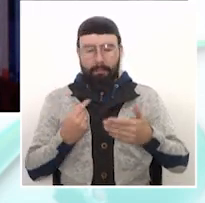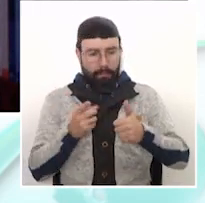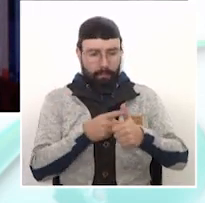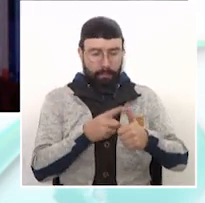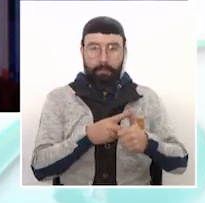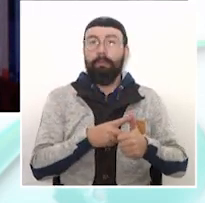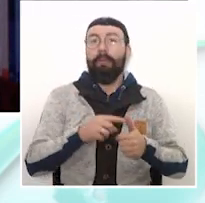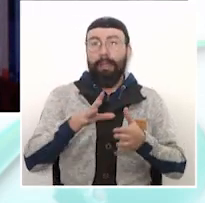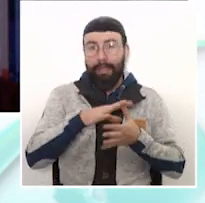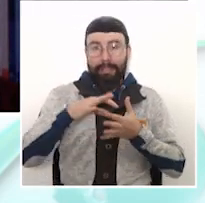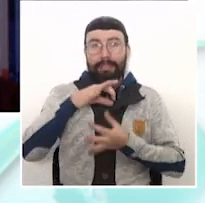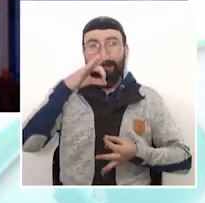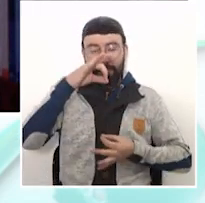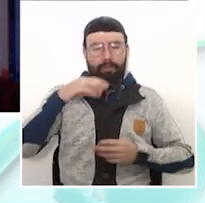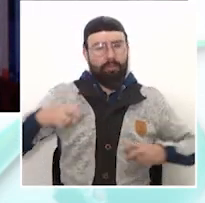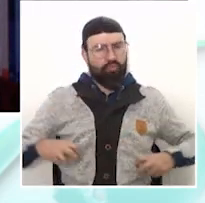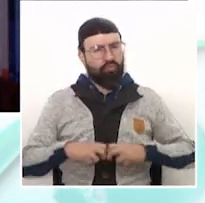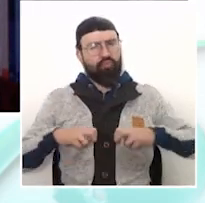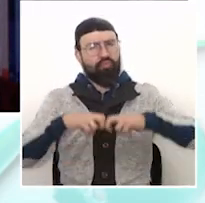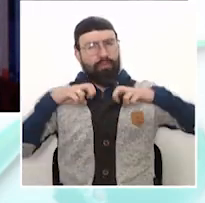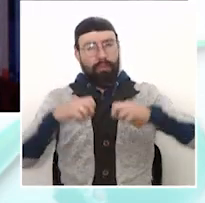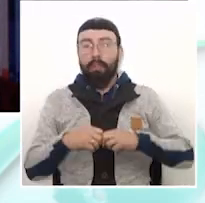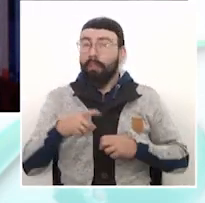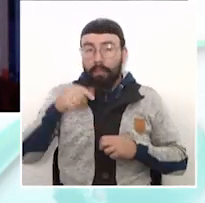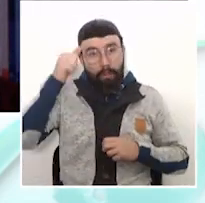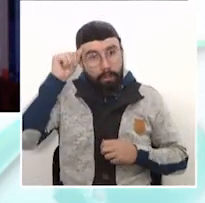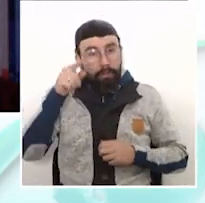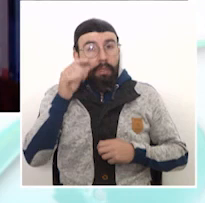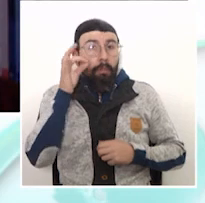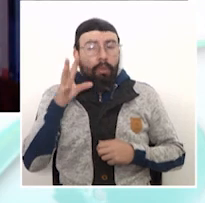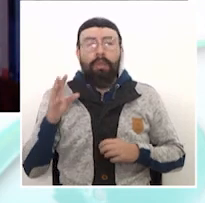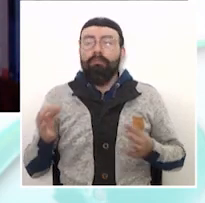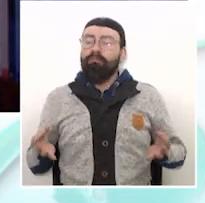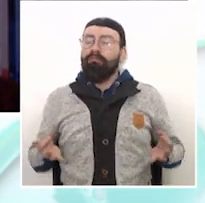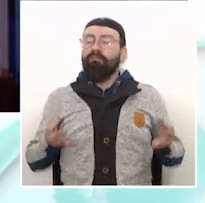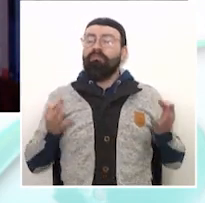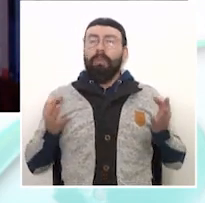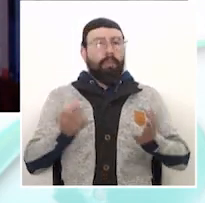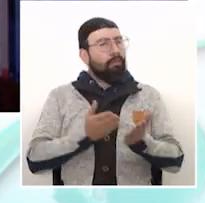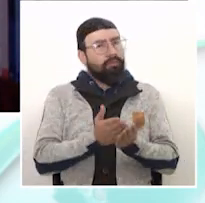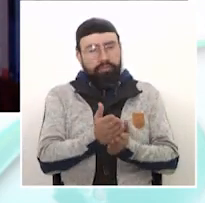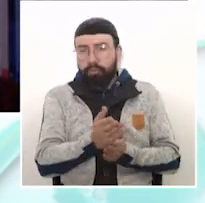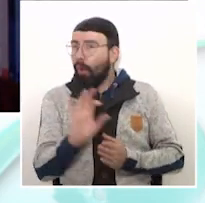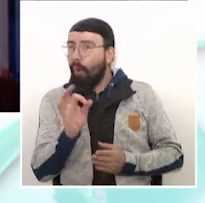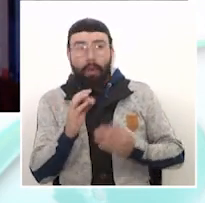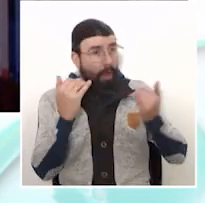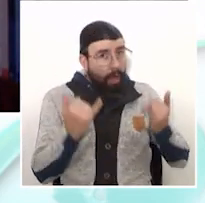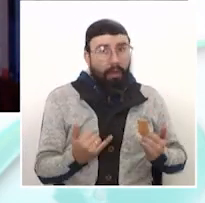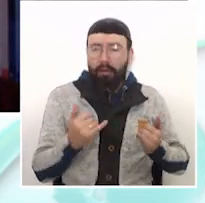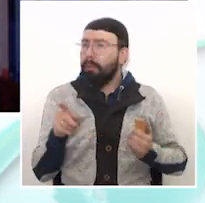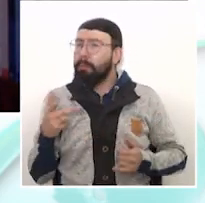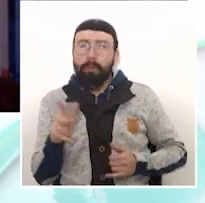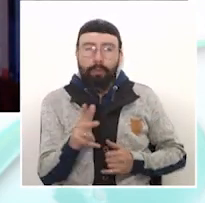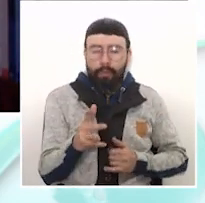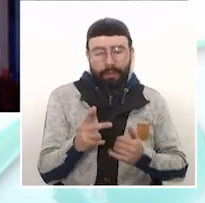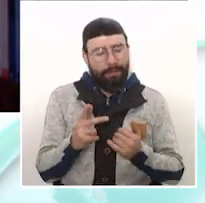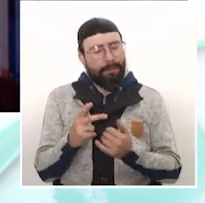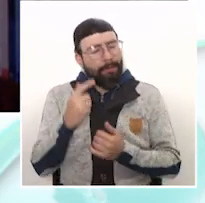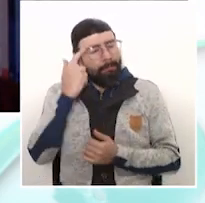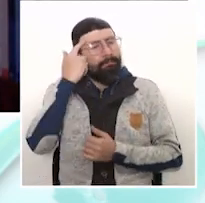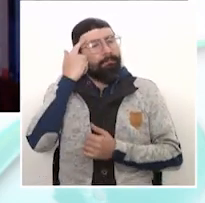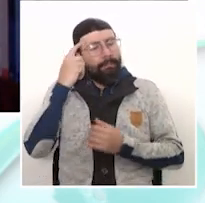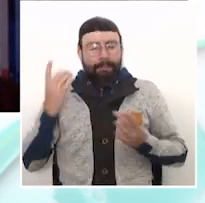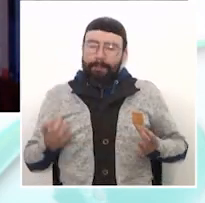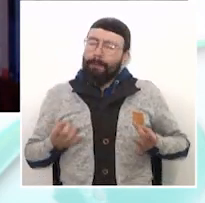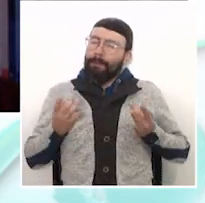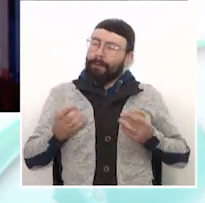espíritu, recordar a las personas que podemos estar en un estado de meditación constante, estando en el aquí, en el ahora, con nuestra mente también. Y